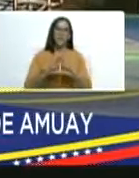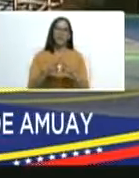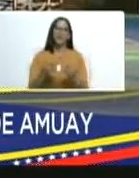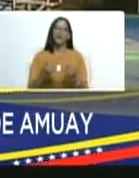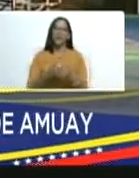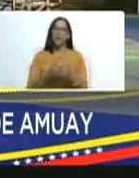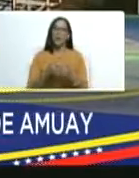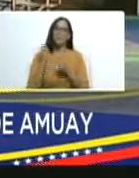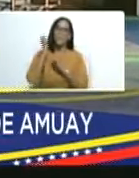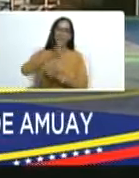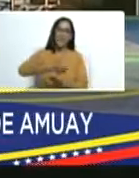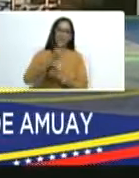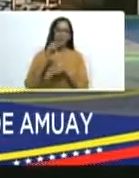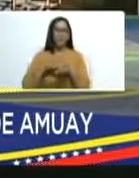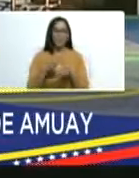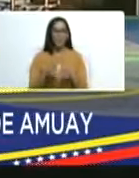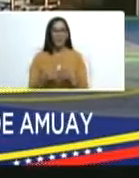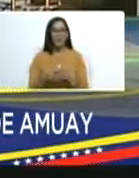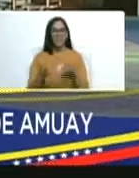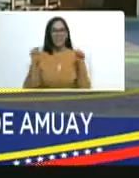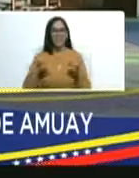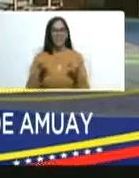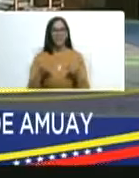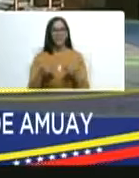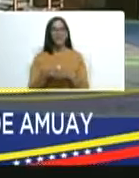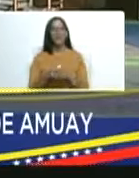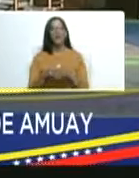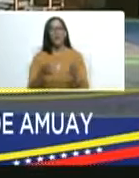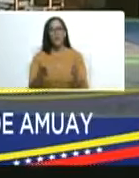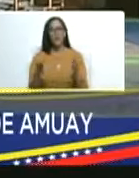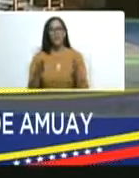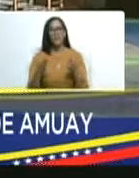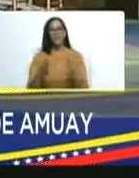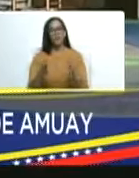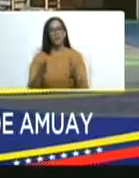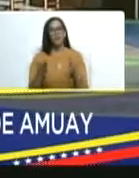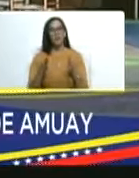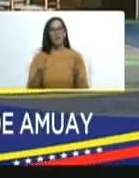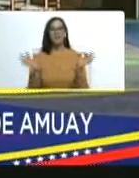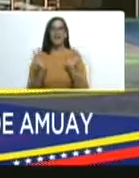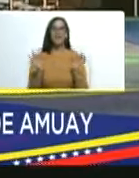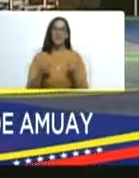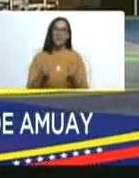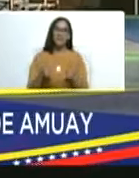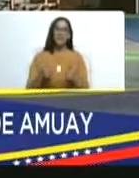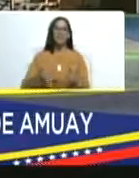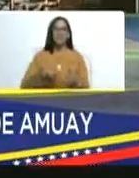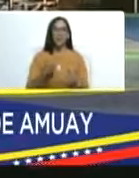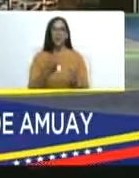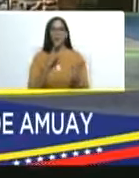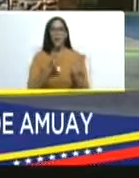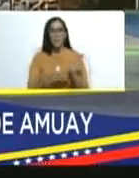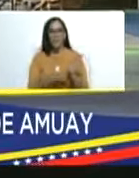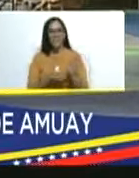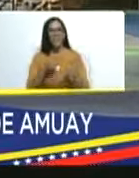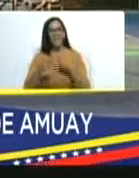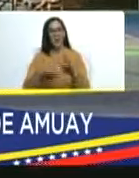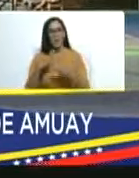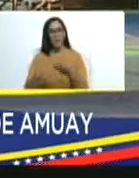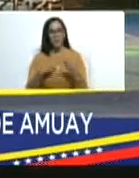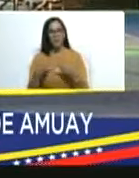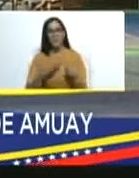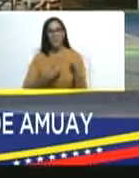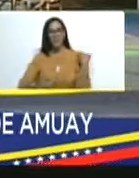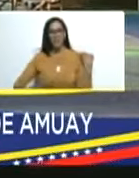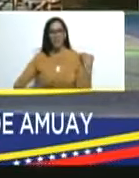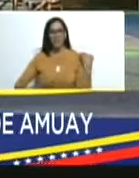felices, porque bueno, esto es un logro, y estos logros nada más se pueden cumplir en revolución,